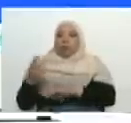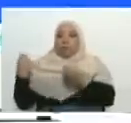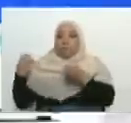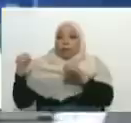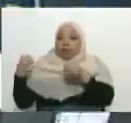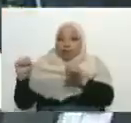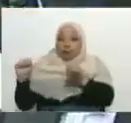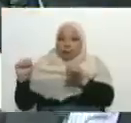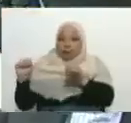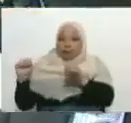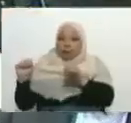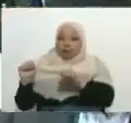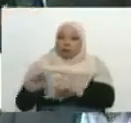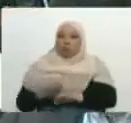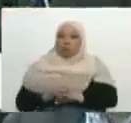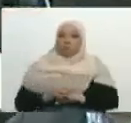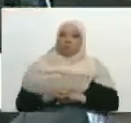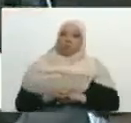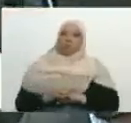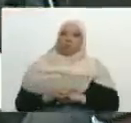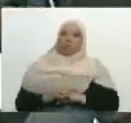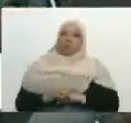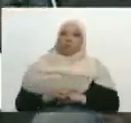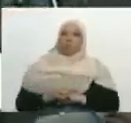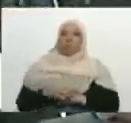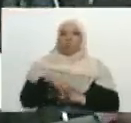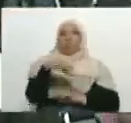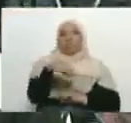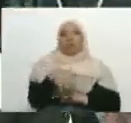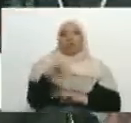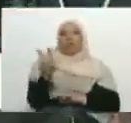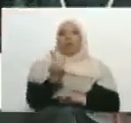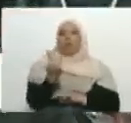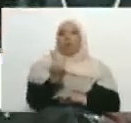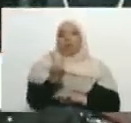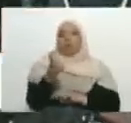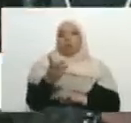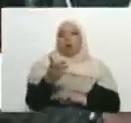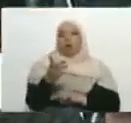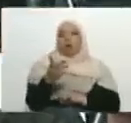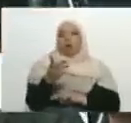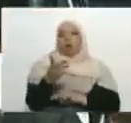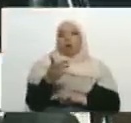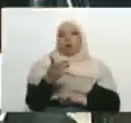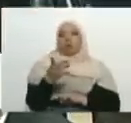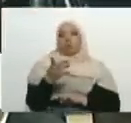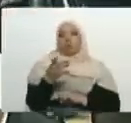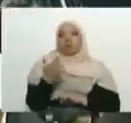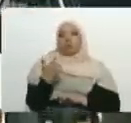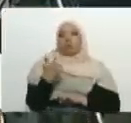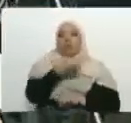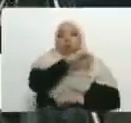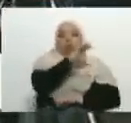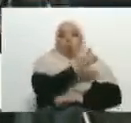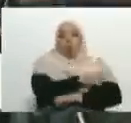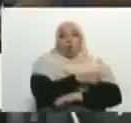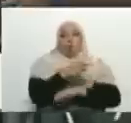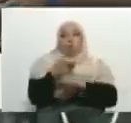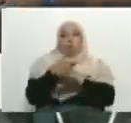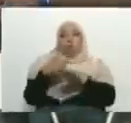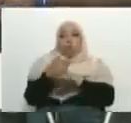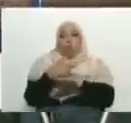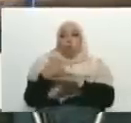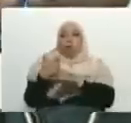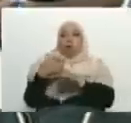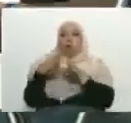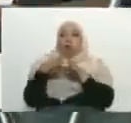Y allí, el Estado venezolano, todos sus poderes públicos, seguiremos actuando